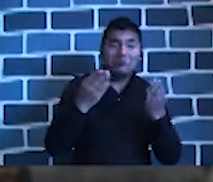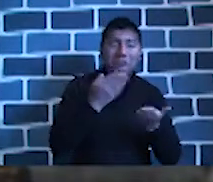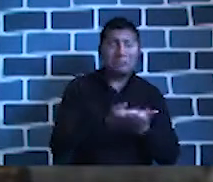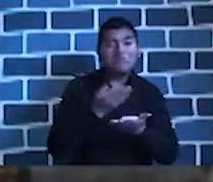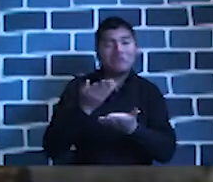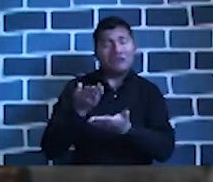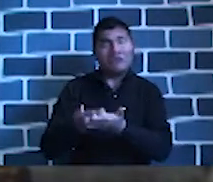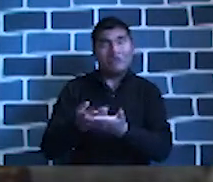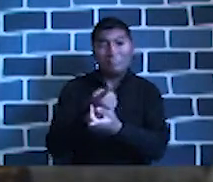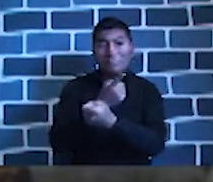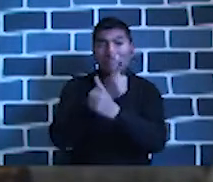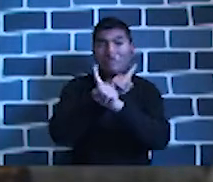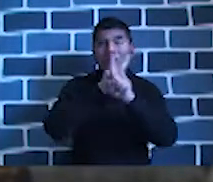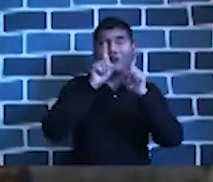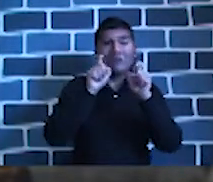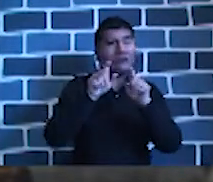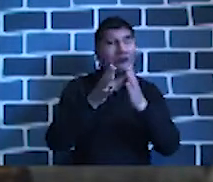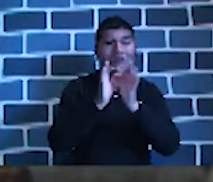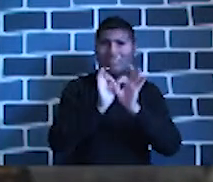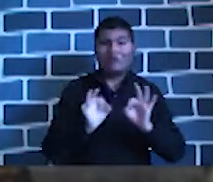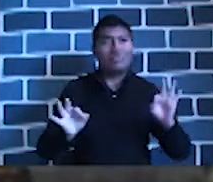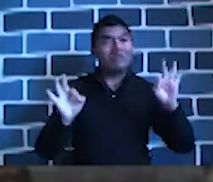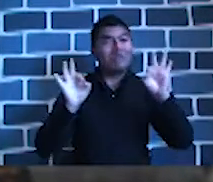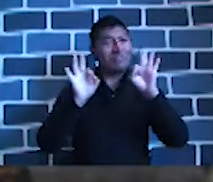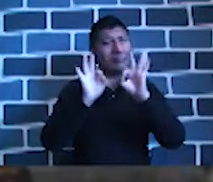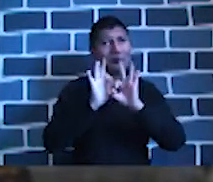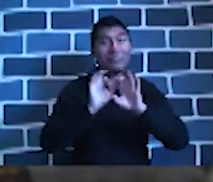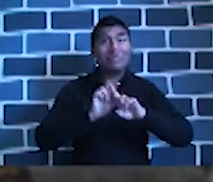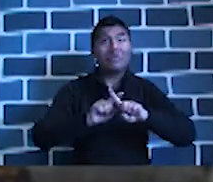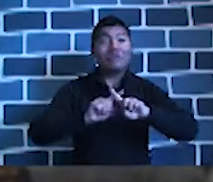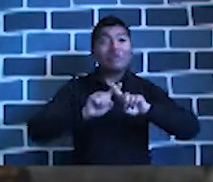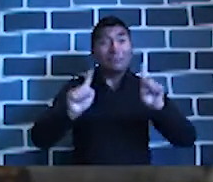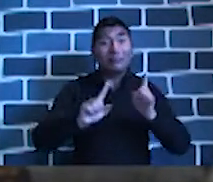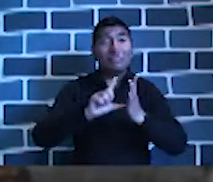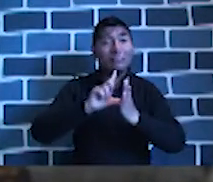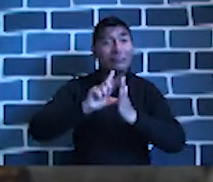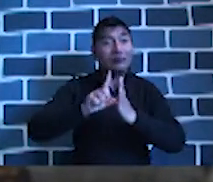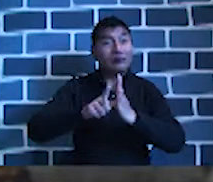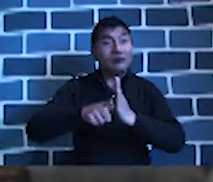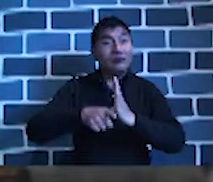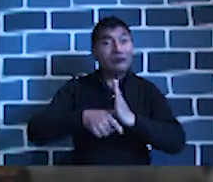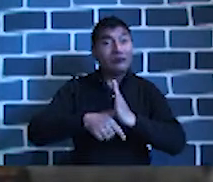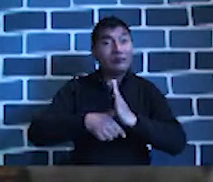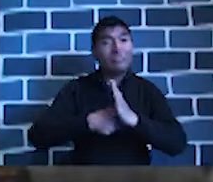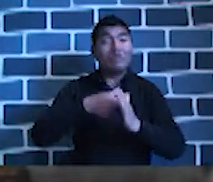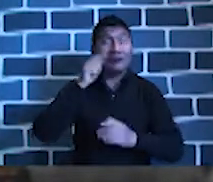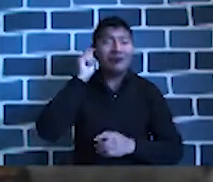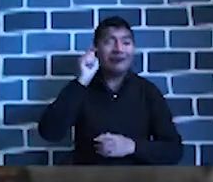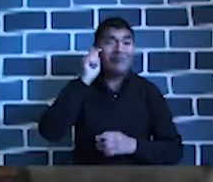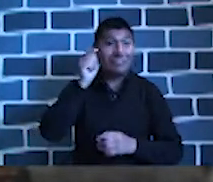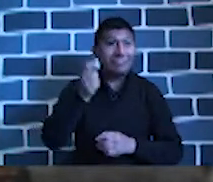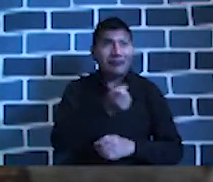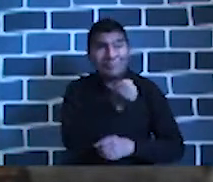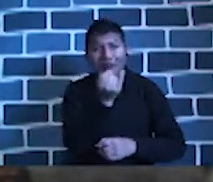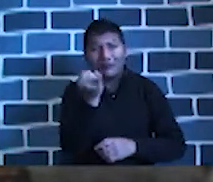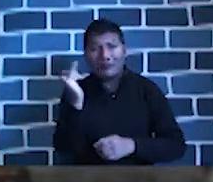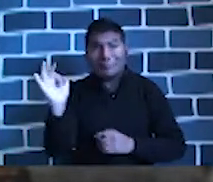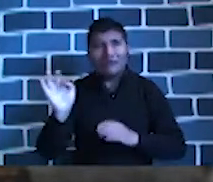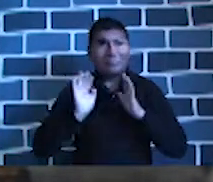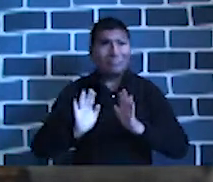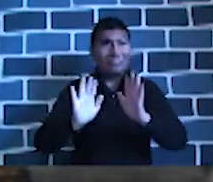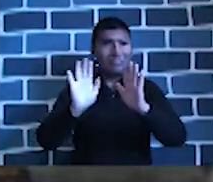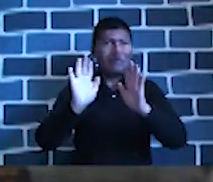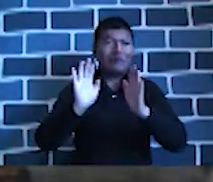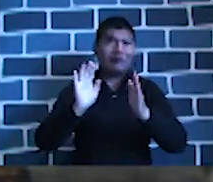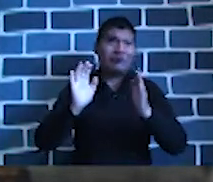pregunta tan importante. Pero después de testimonio de tantas obras,